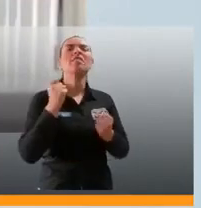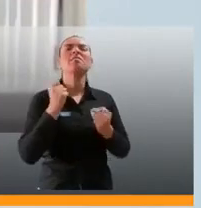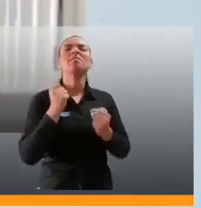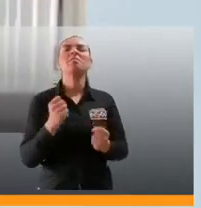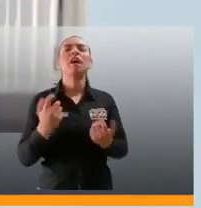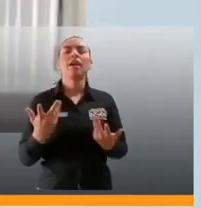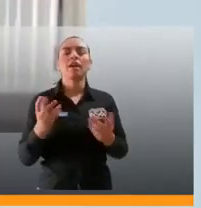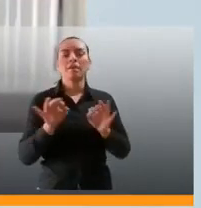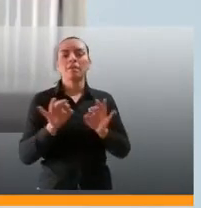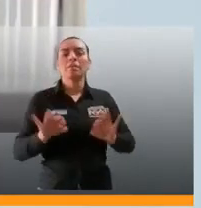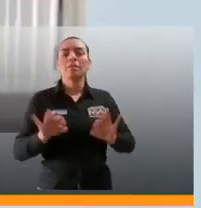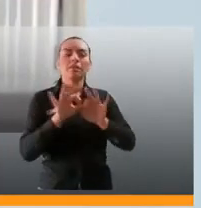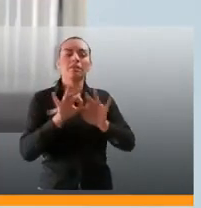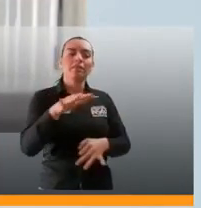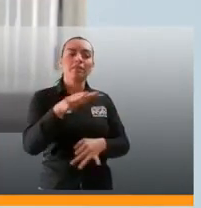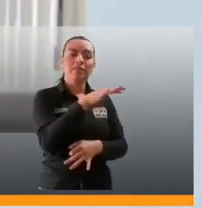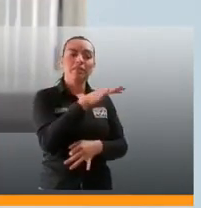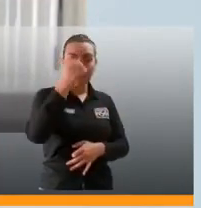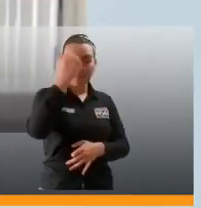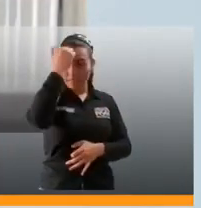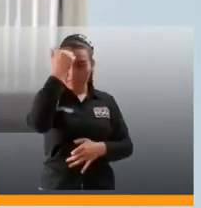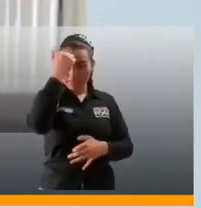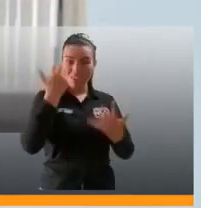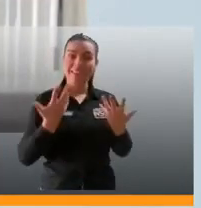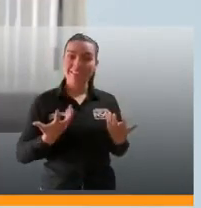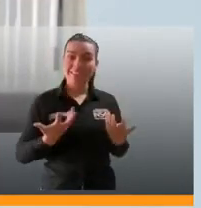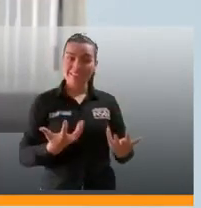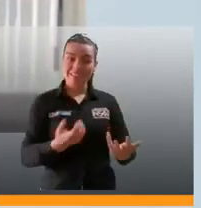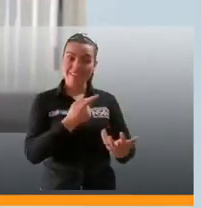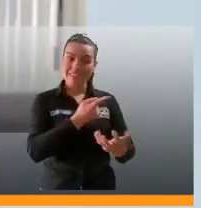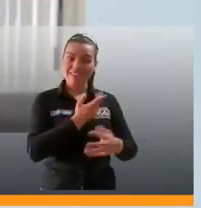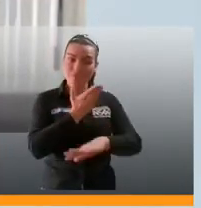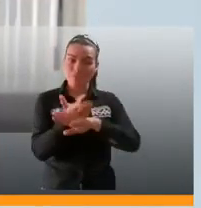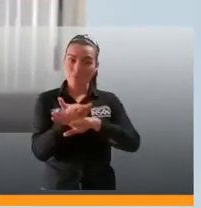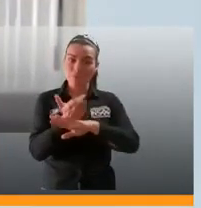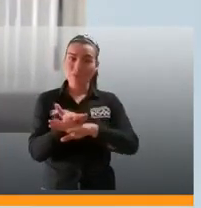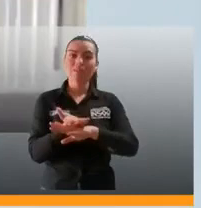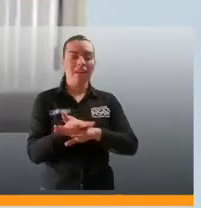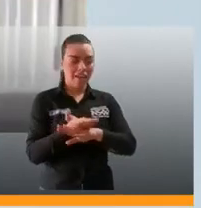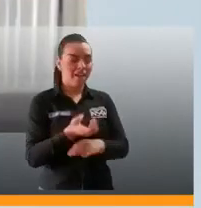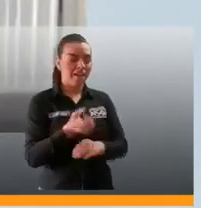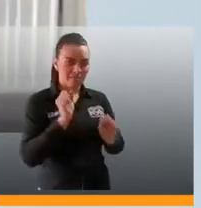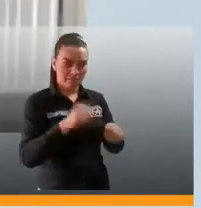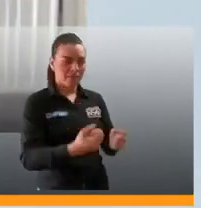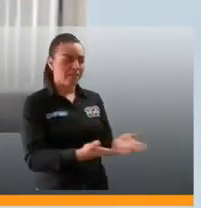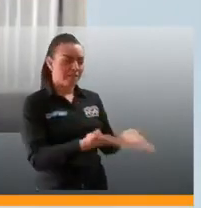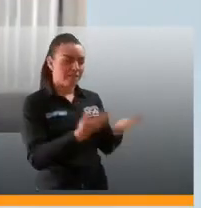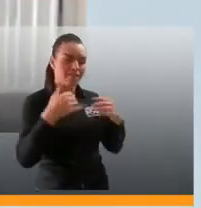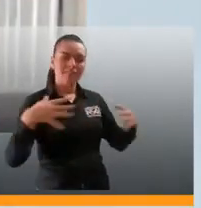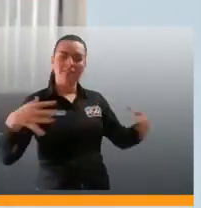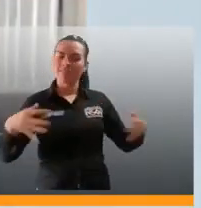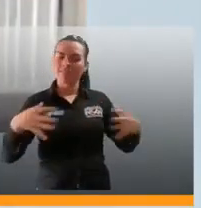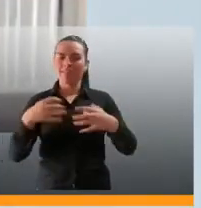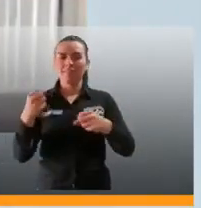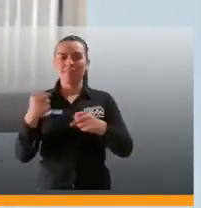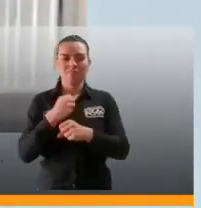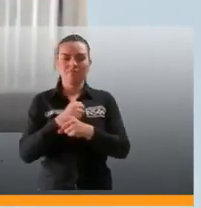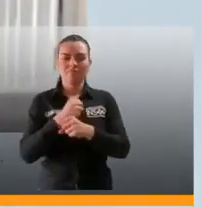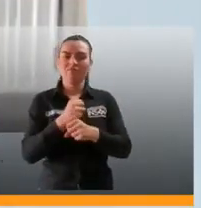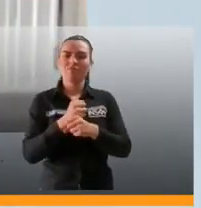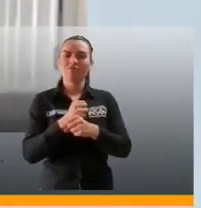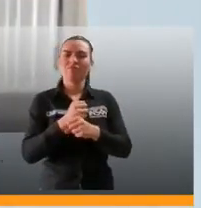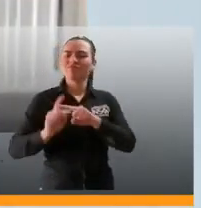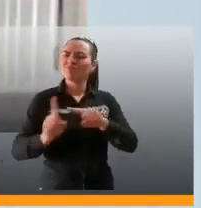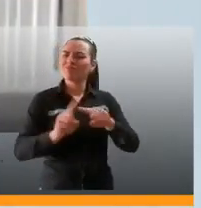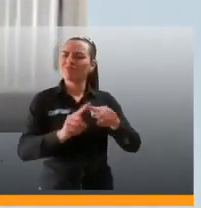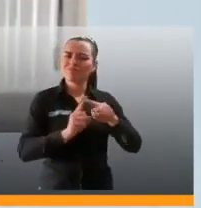traer propuestas y con esas propuestas podemos hacer un equipo interdisciplinario e interinstitucional que